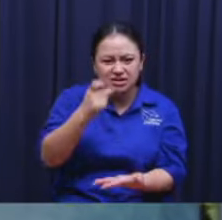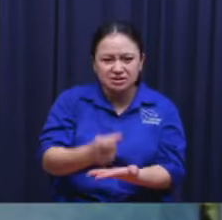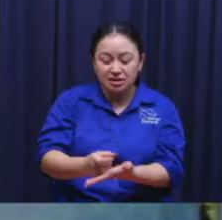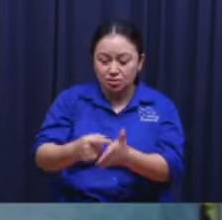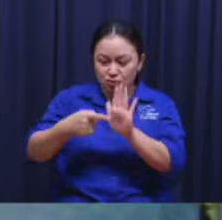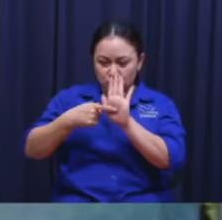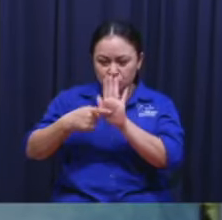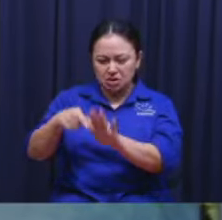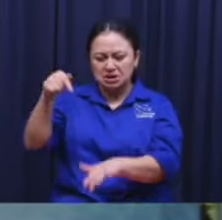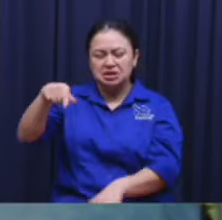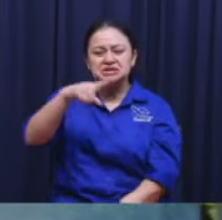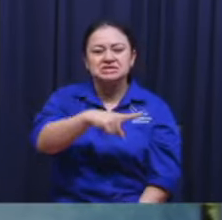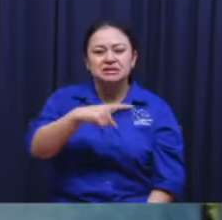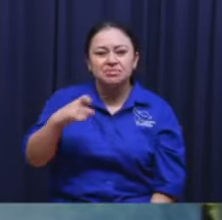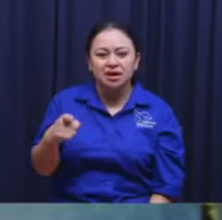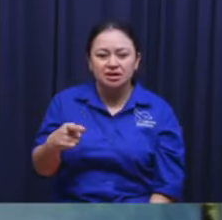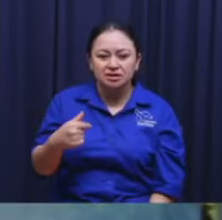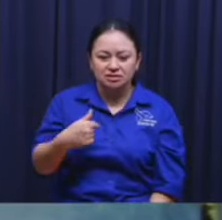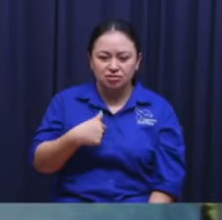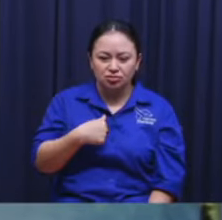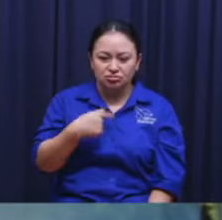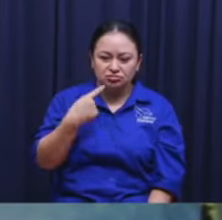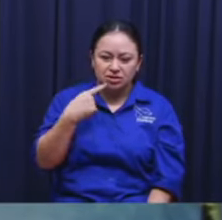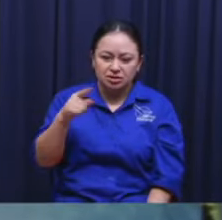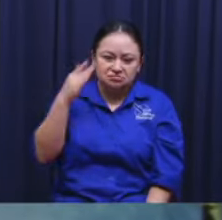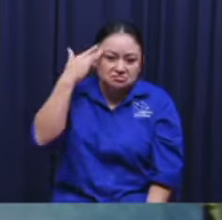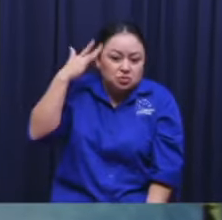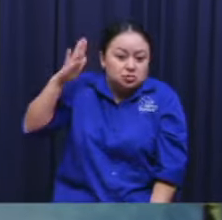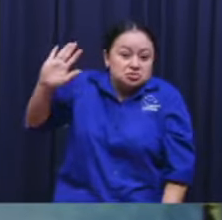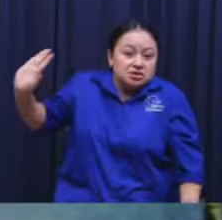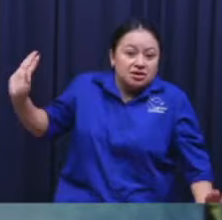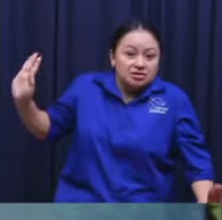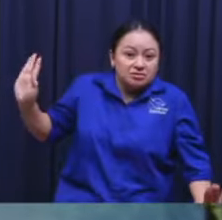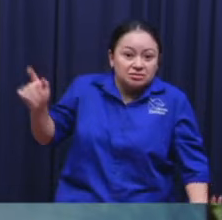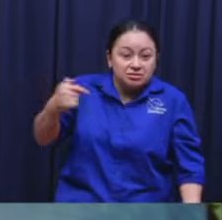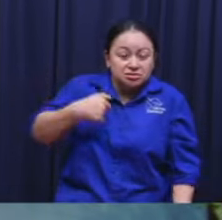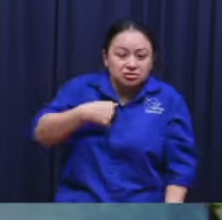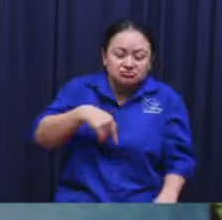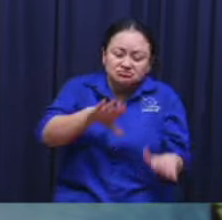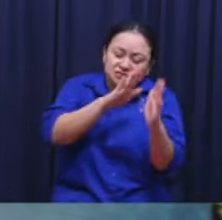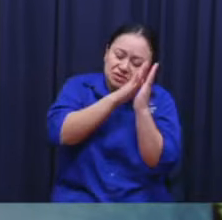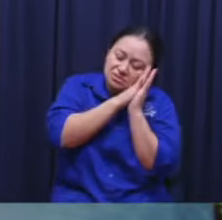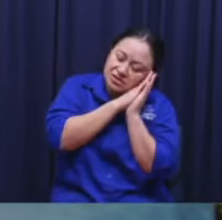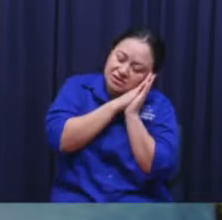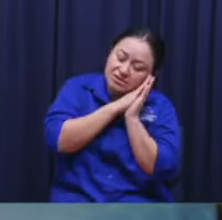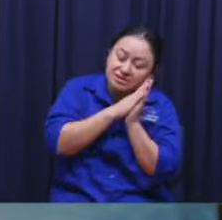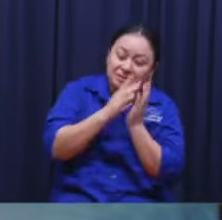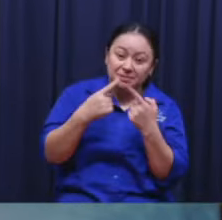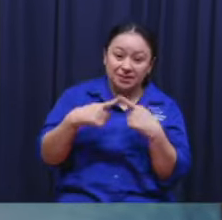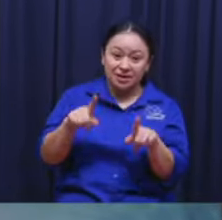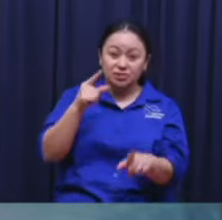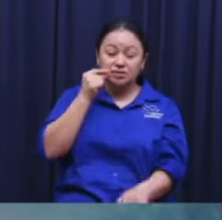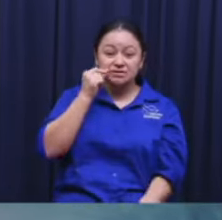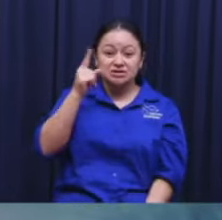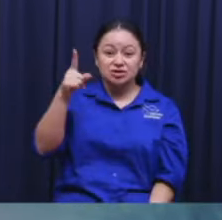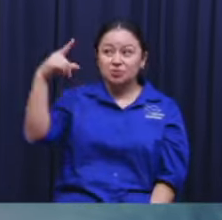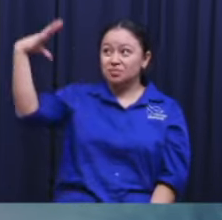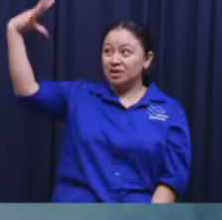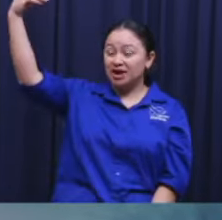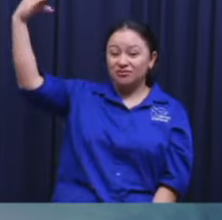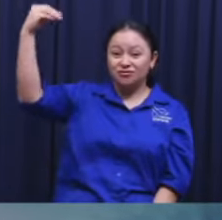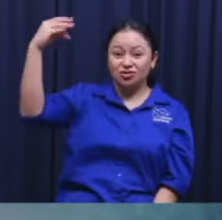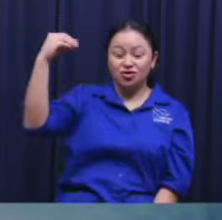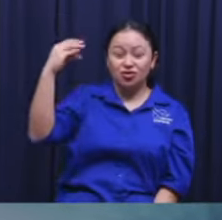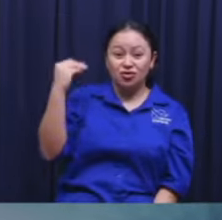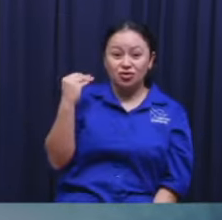No sé. Me fui a acostar. Y ahí me habló el Señor: apareció para que